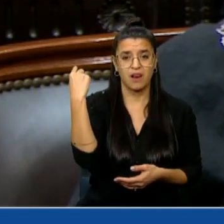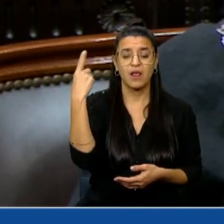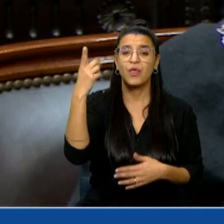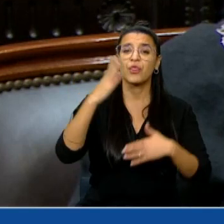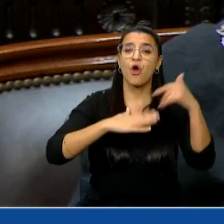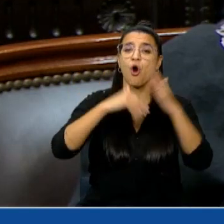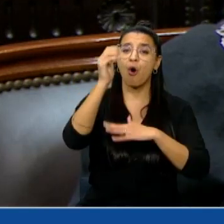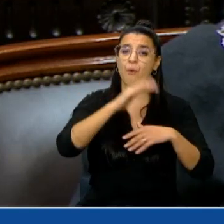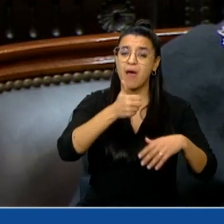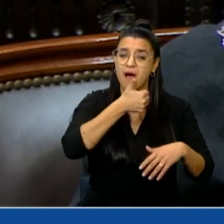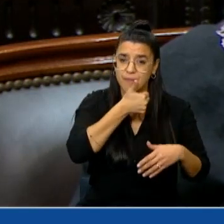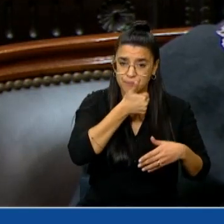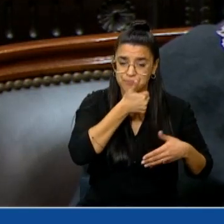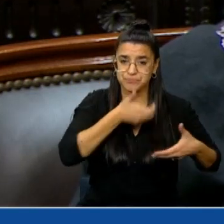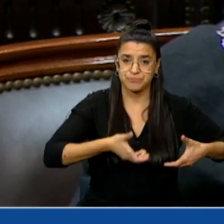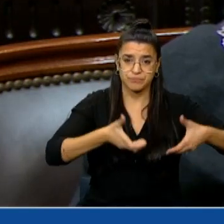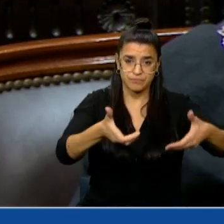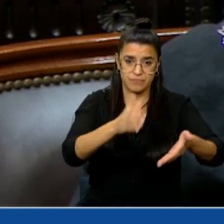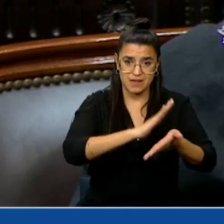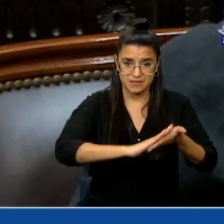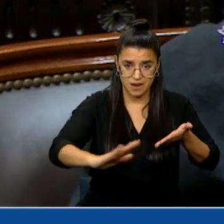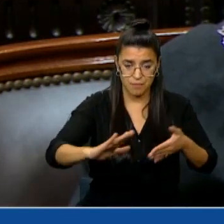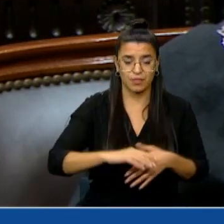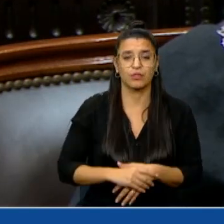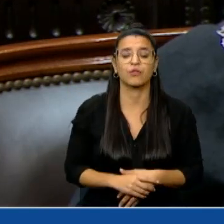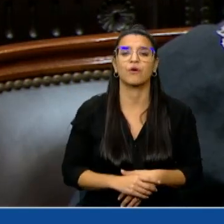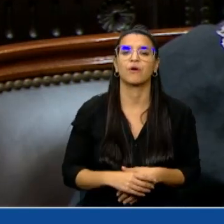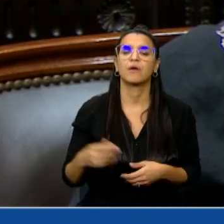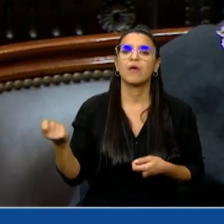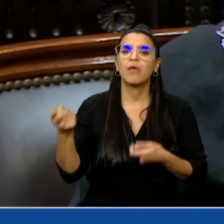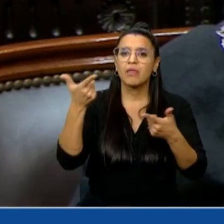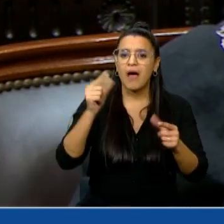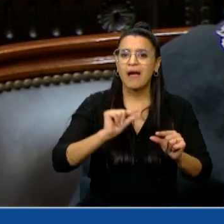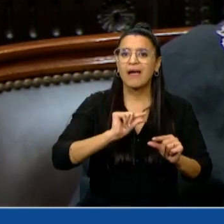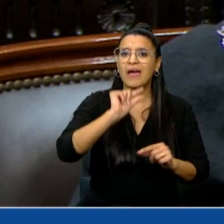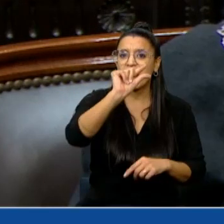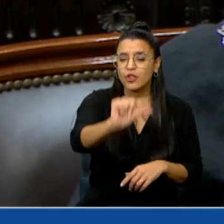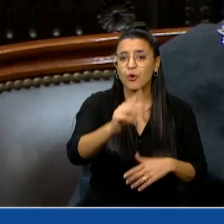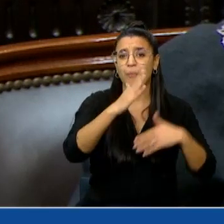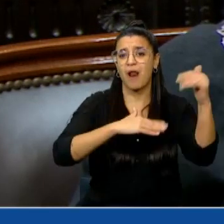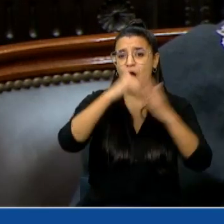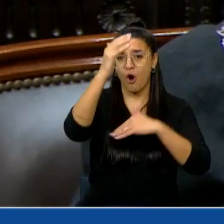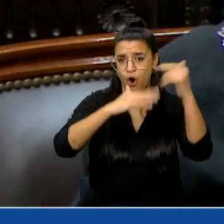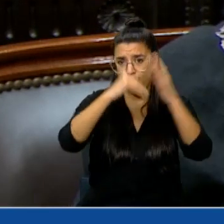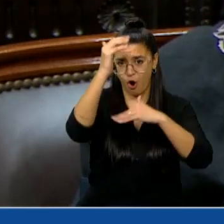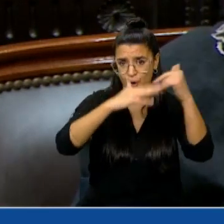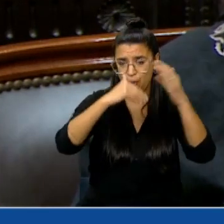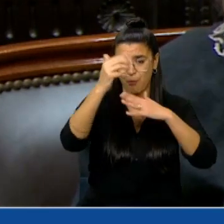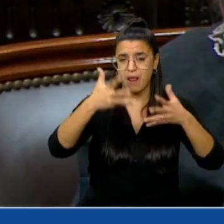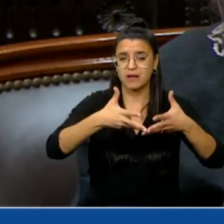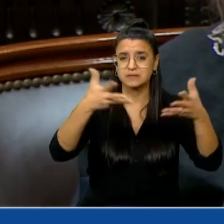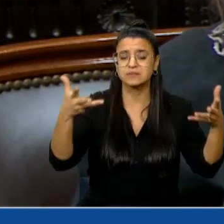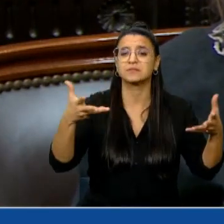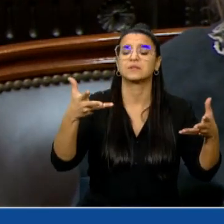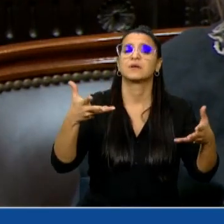de Obras Hídricas y Saneamiento ENOSA, que otorgó créditos para obras de infraestructura